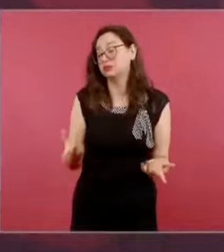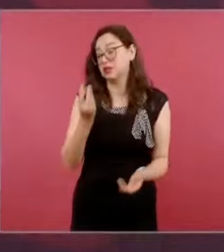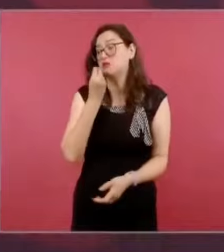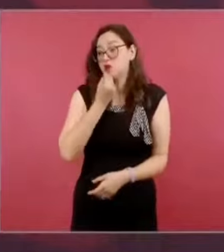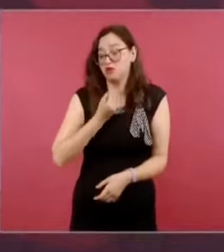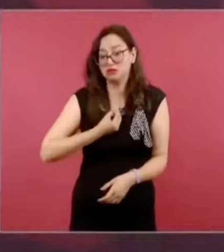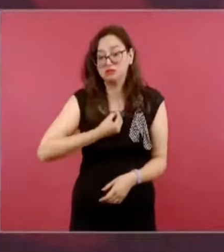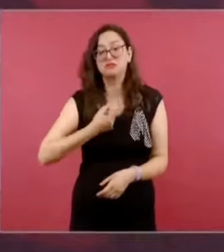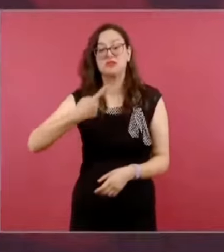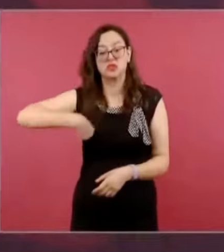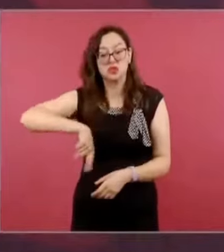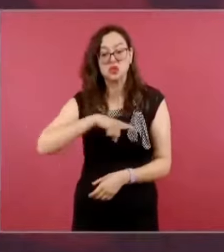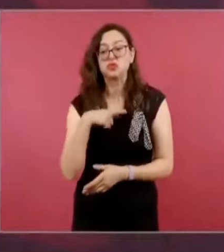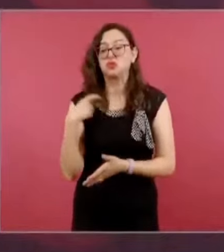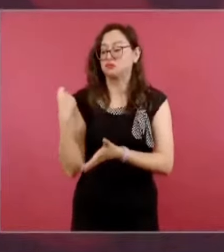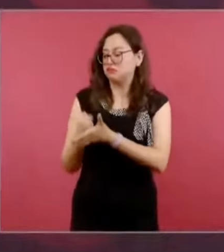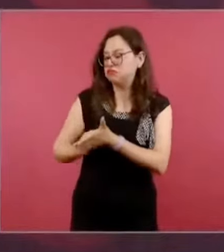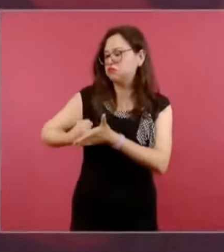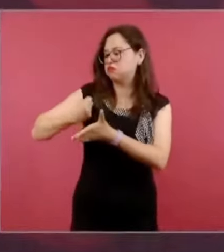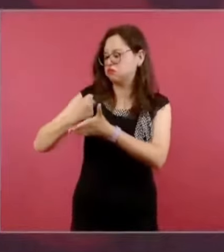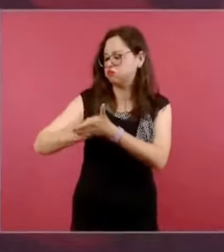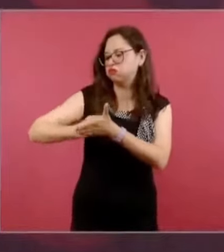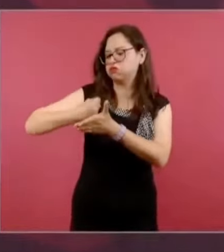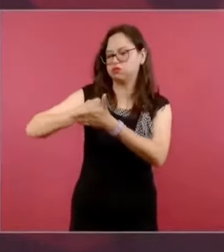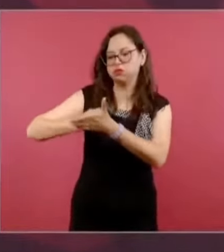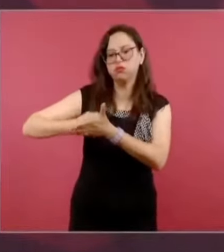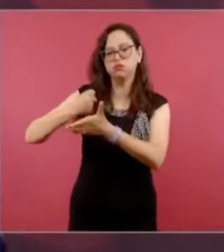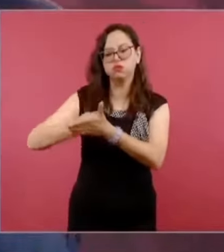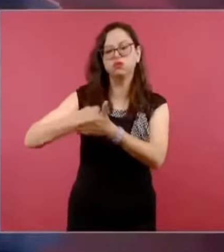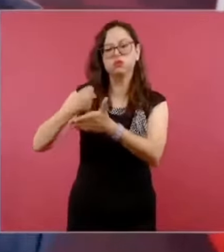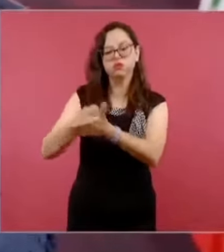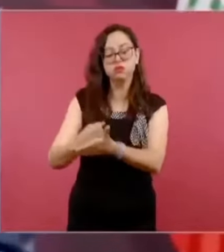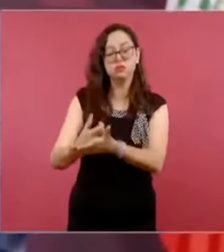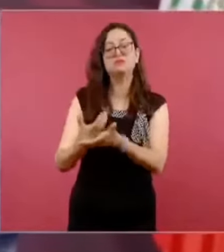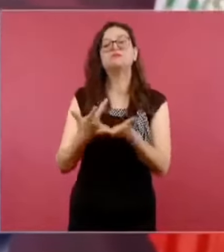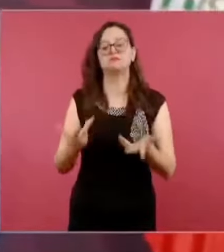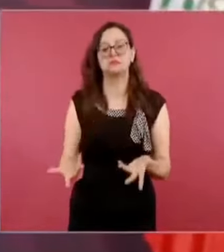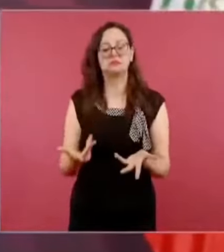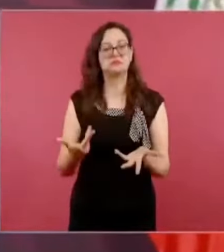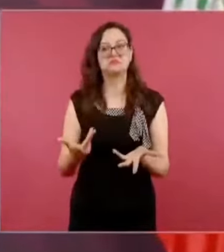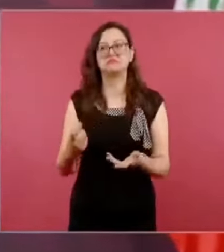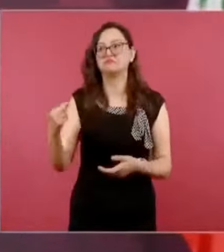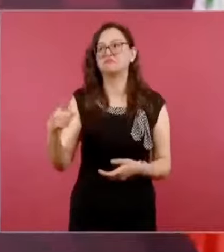llevó al inicio de la cuarta transformación, sin violencia.